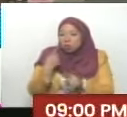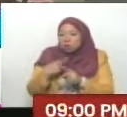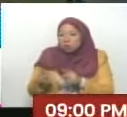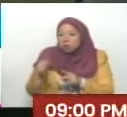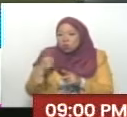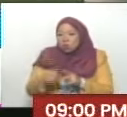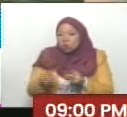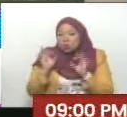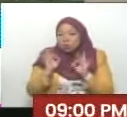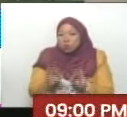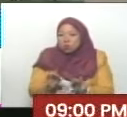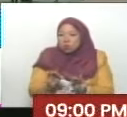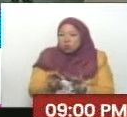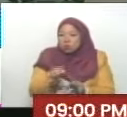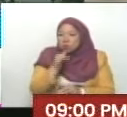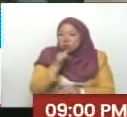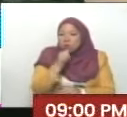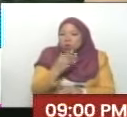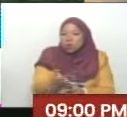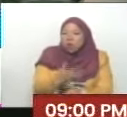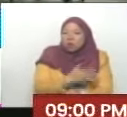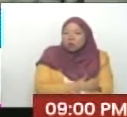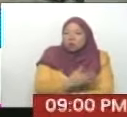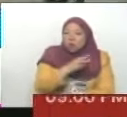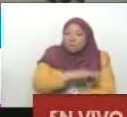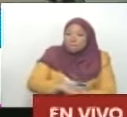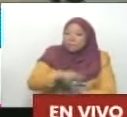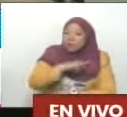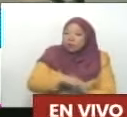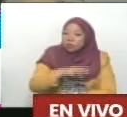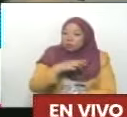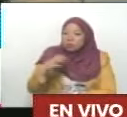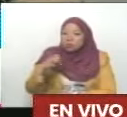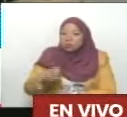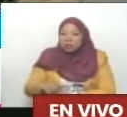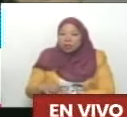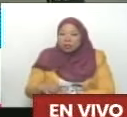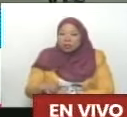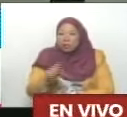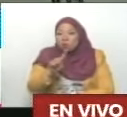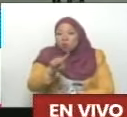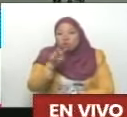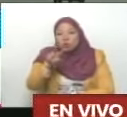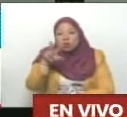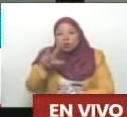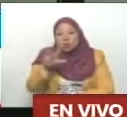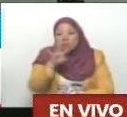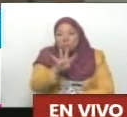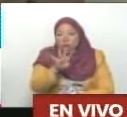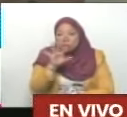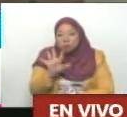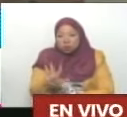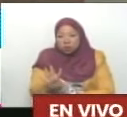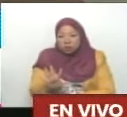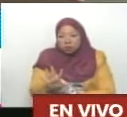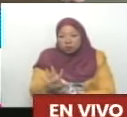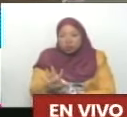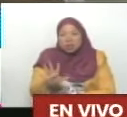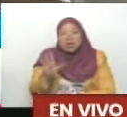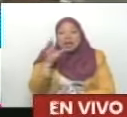materiales. Ya con los estudios anteriores de la misión Chang'e 1, Chang'e 2, 3, 4 y 5, China